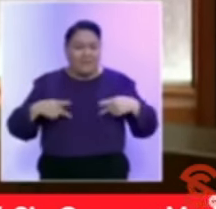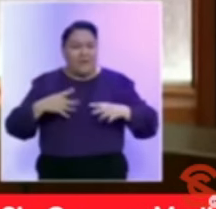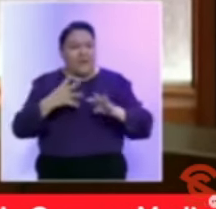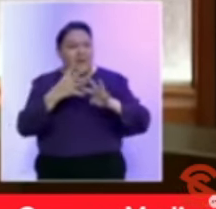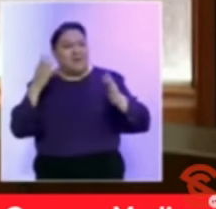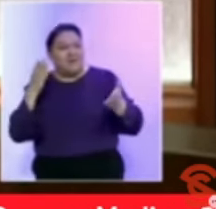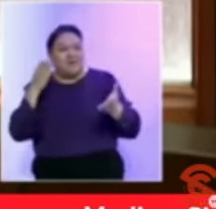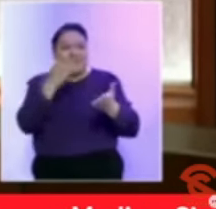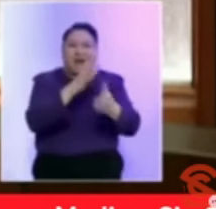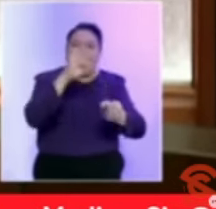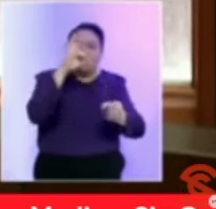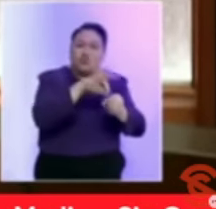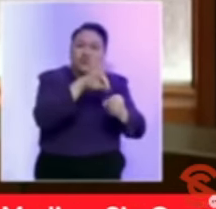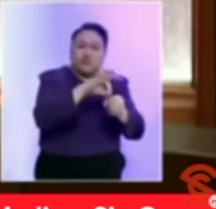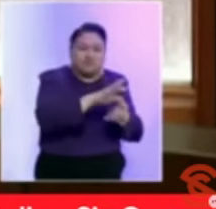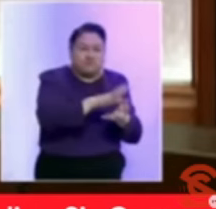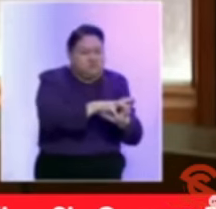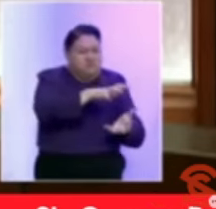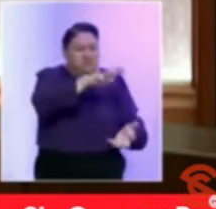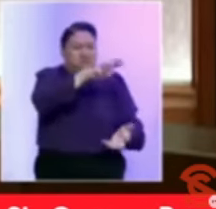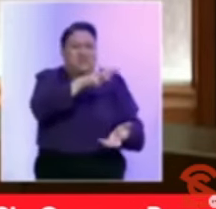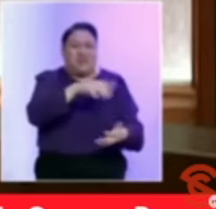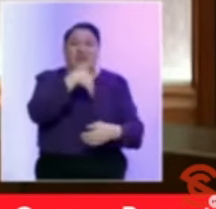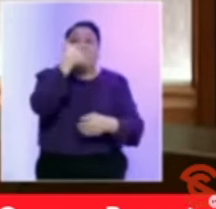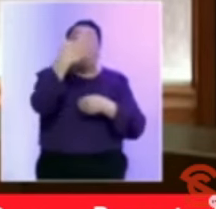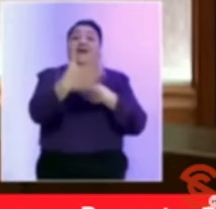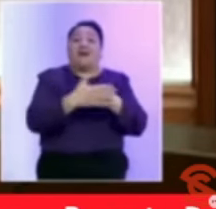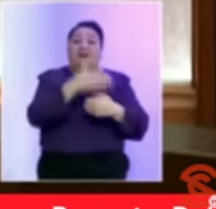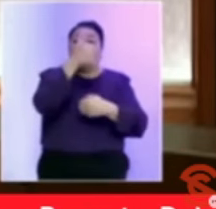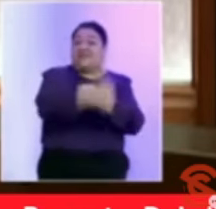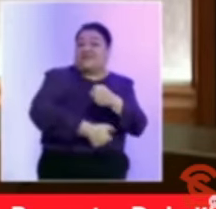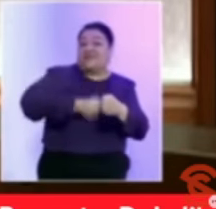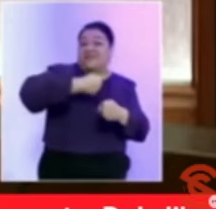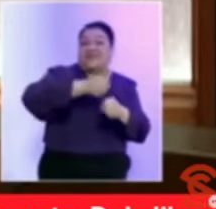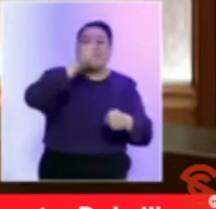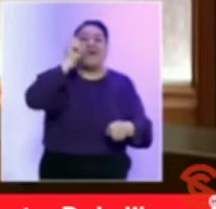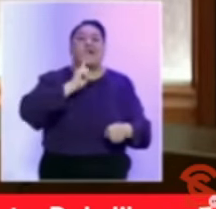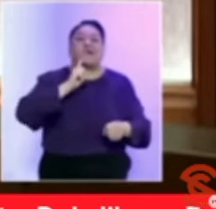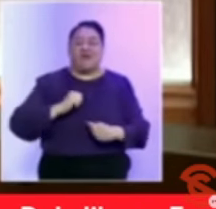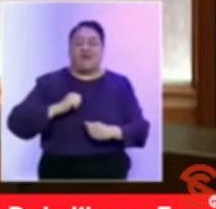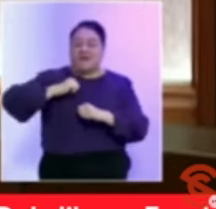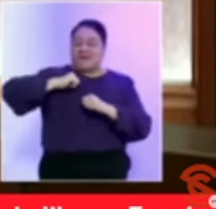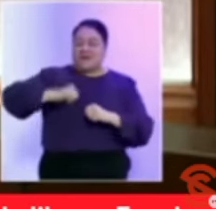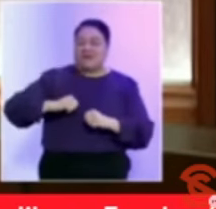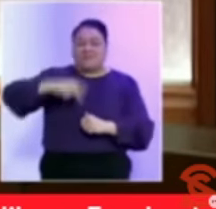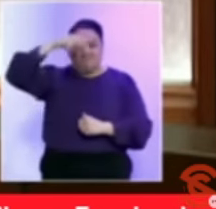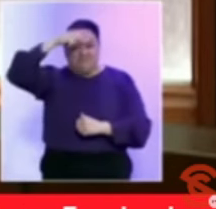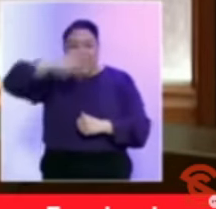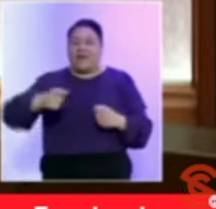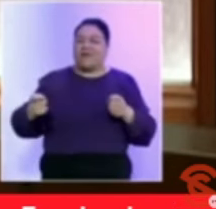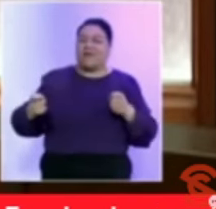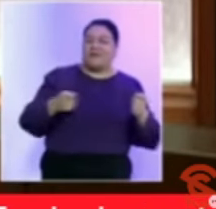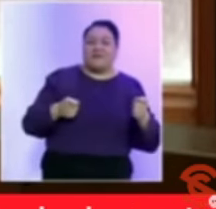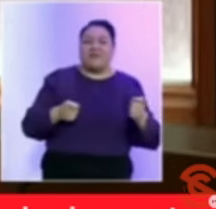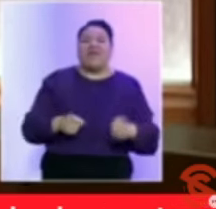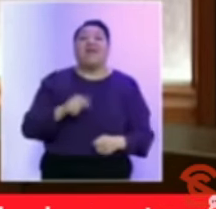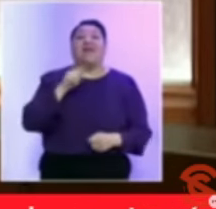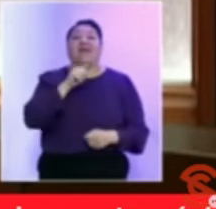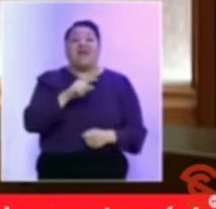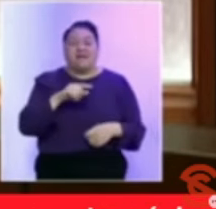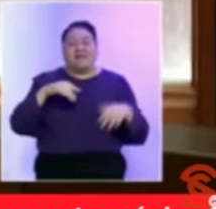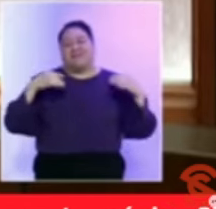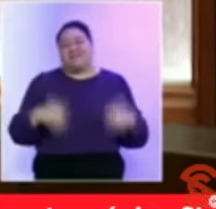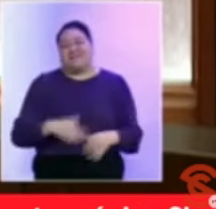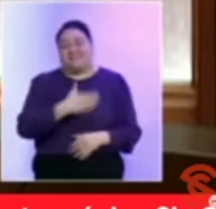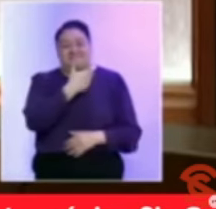mujer dirija por los próximos 6 años el rumbo del del país desde la presidencia de